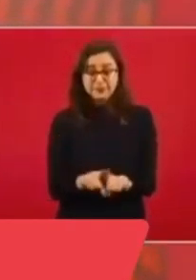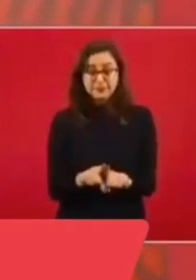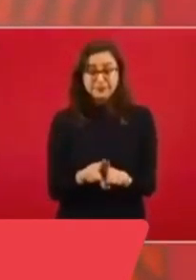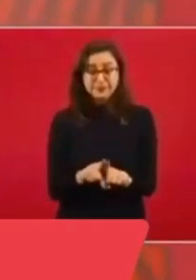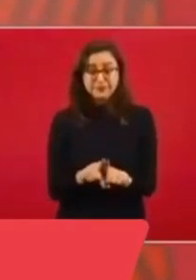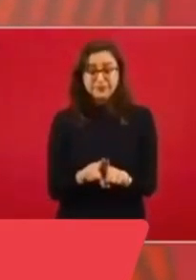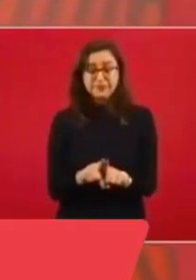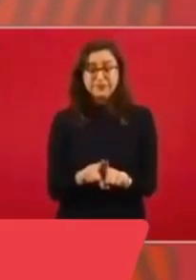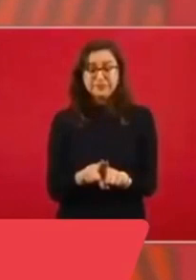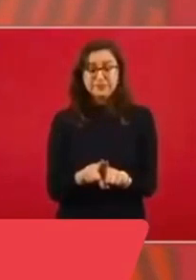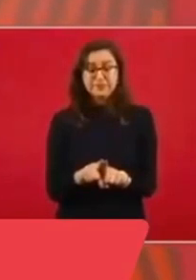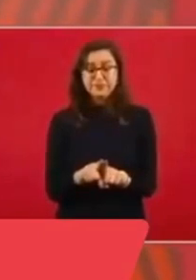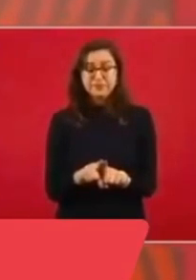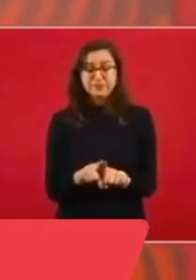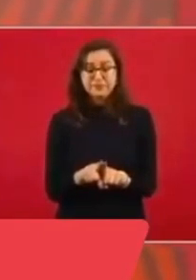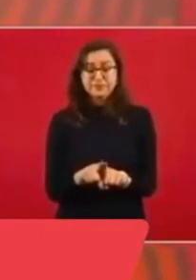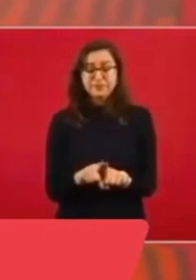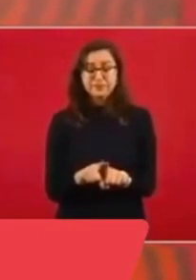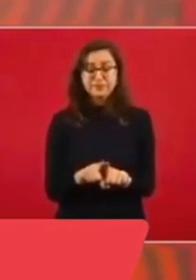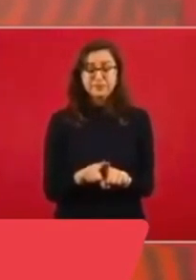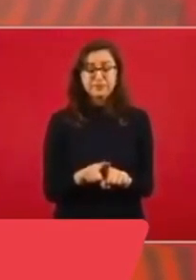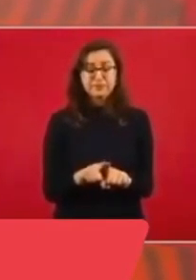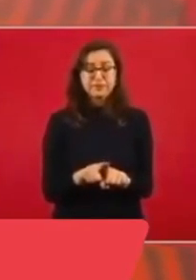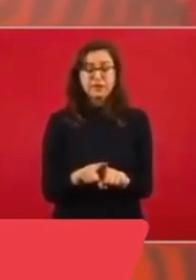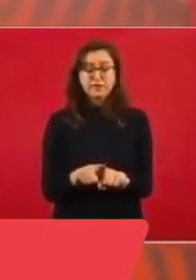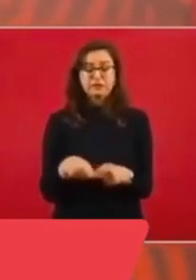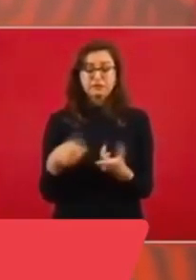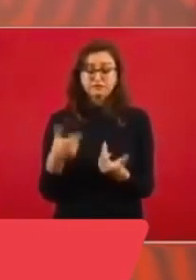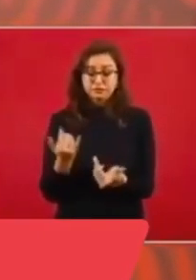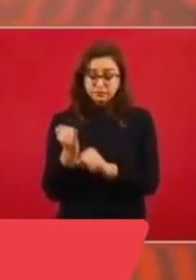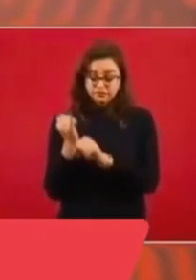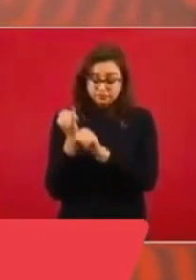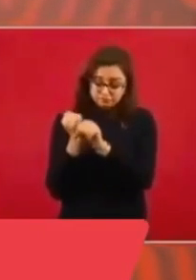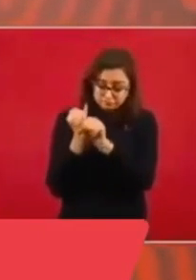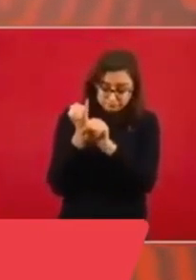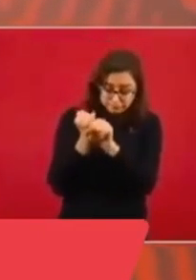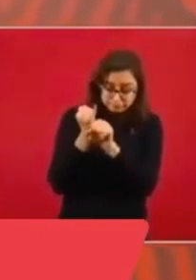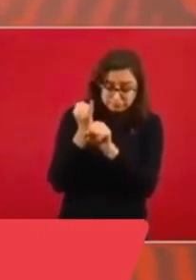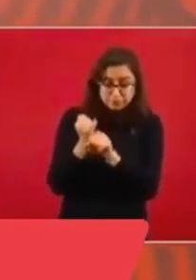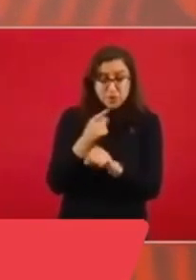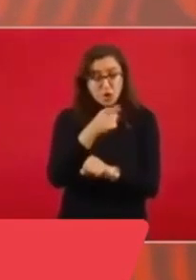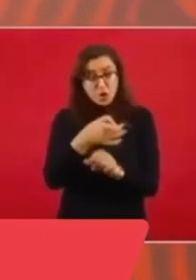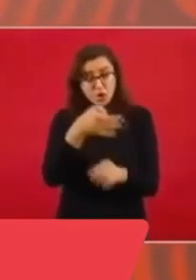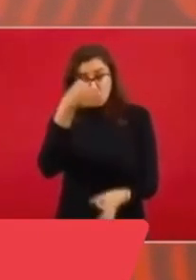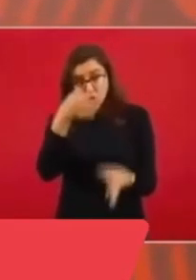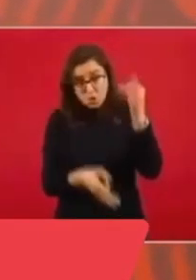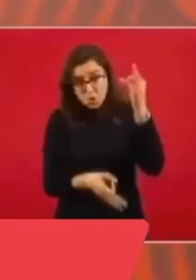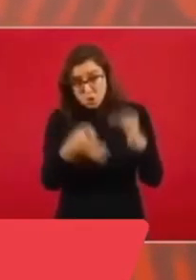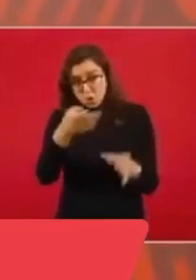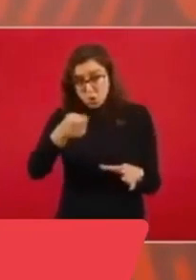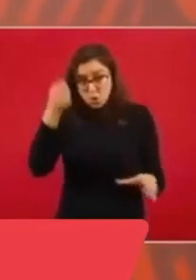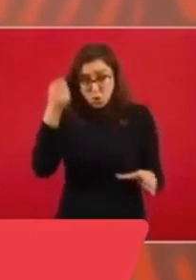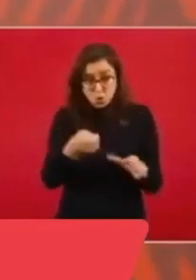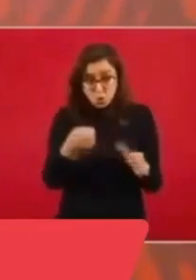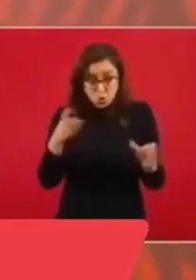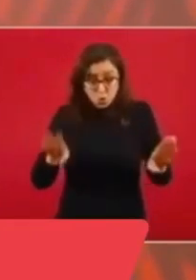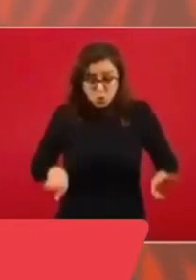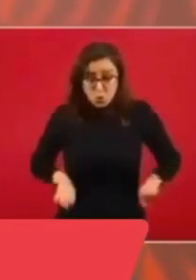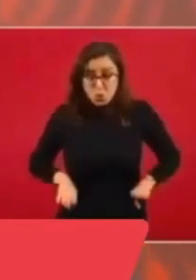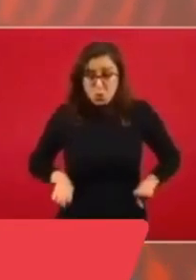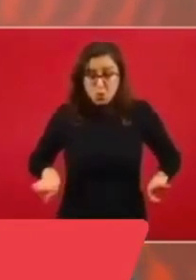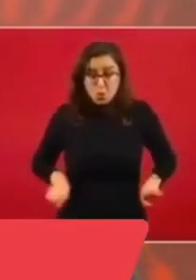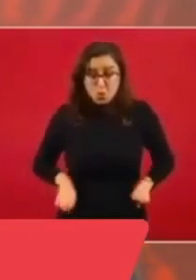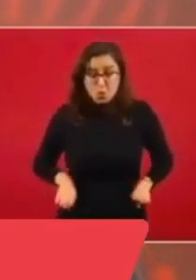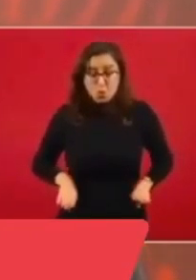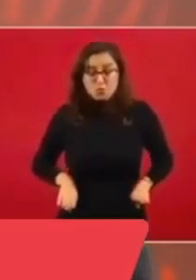pasa nosotros a veces le damos más importancia la que la tiene que saber cómo puede ser que no hay gabinete médico hoy el peso